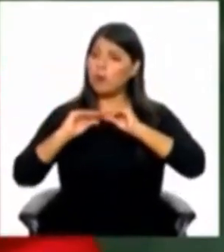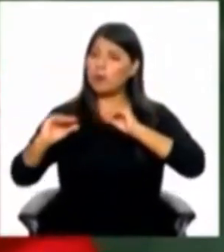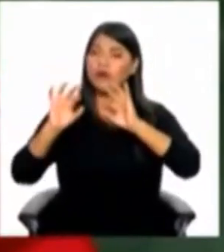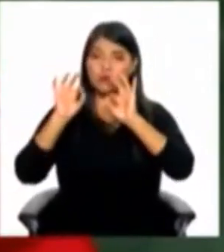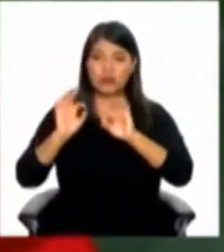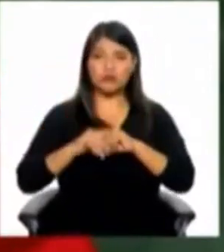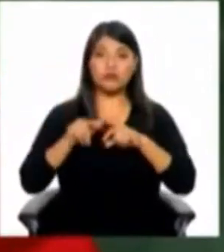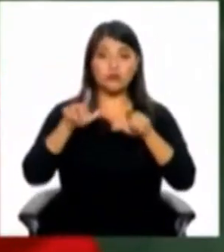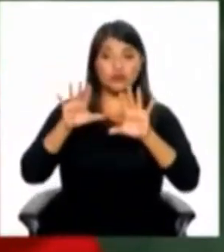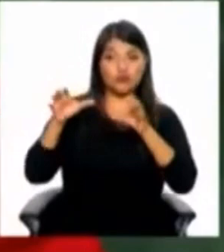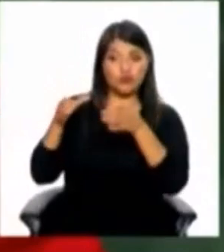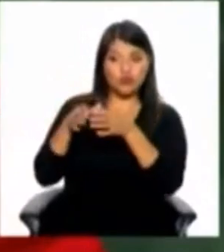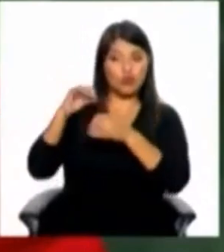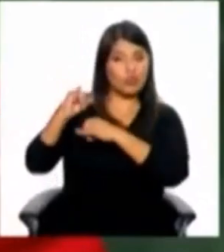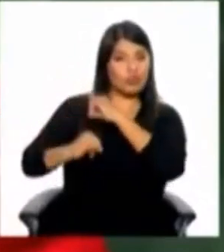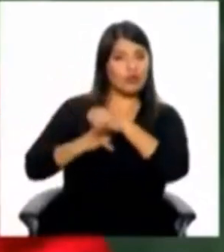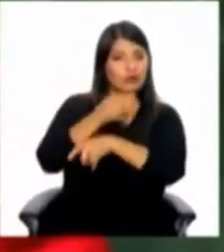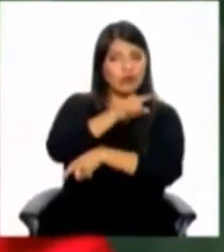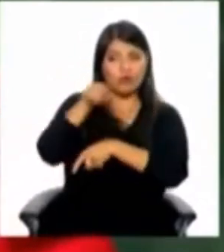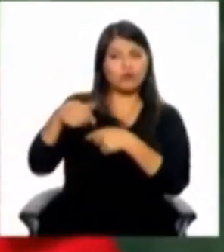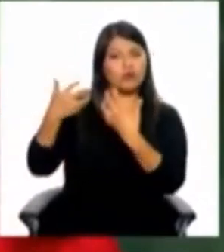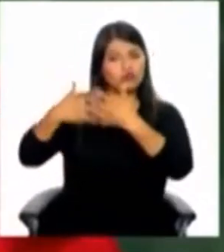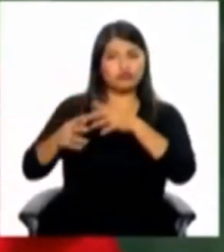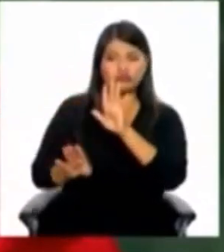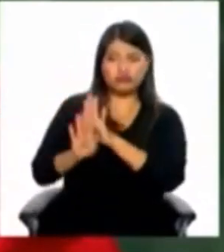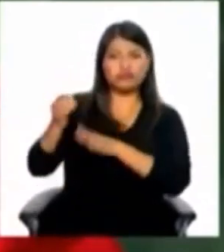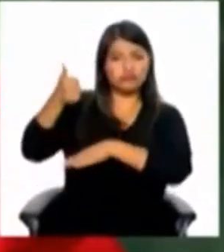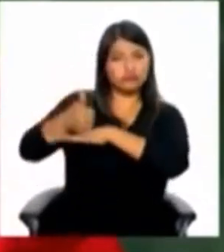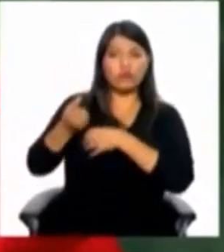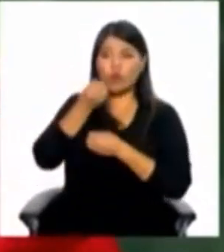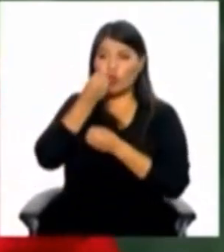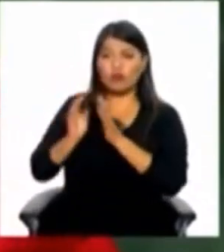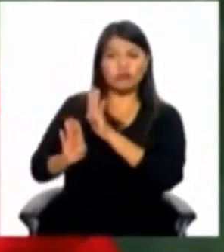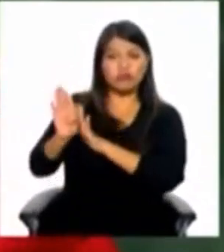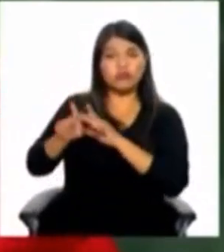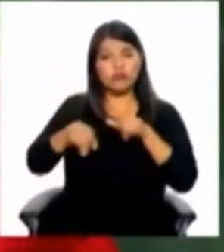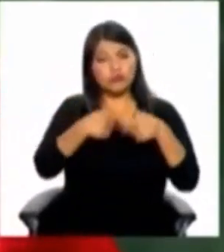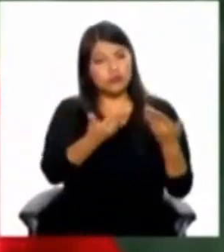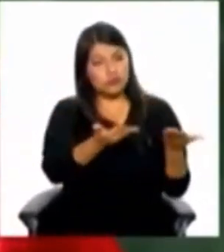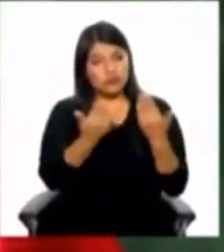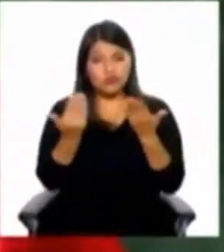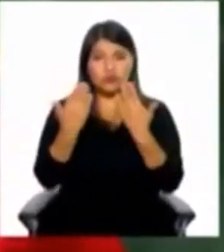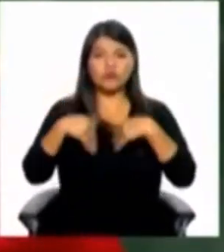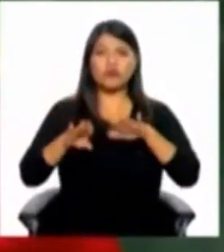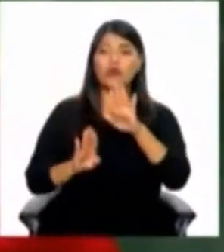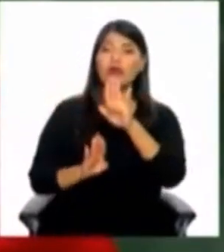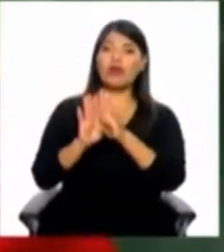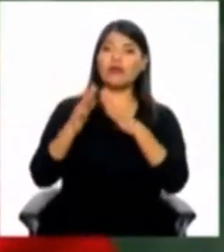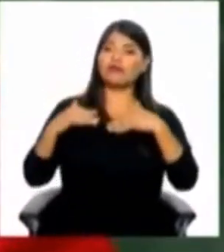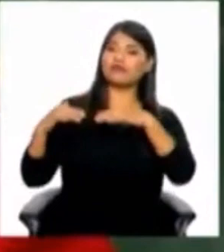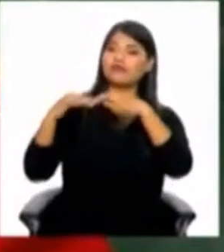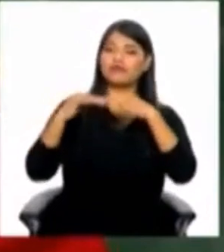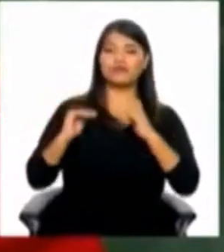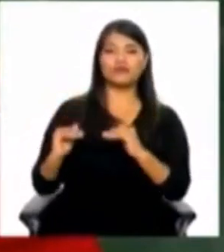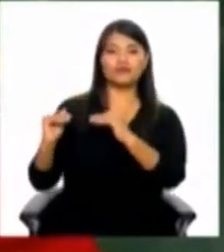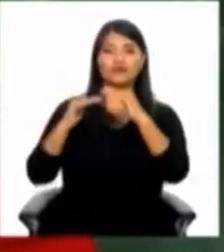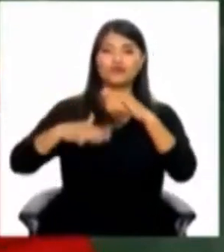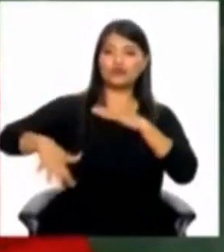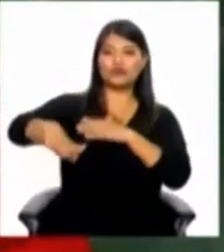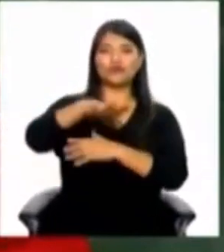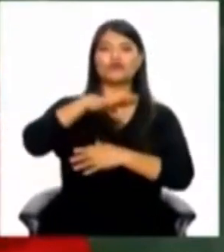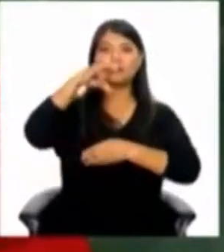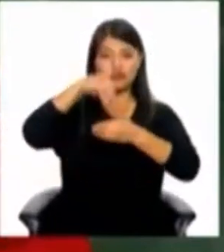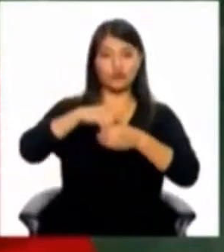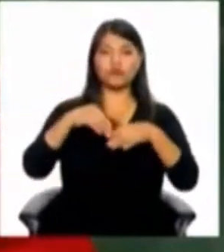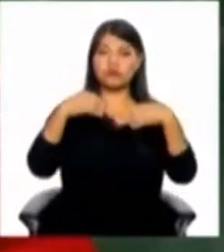reservas internacionales y con el único objetivo de trabajar por el crecimiento sostenido de todos,